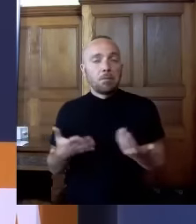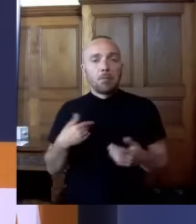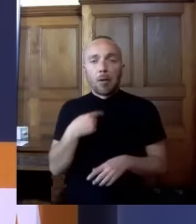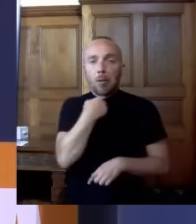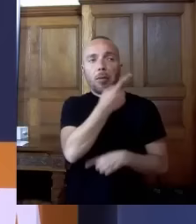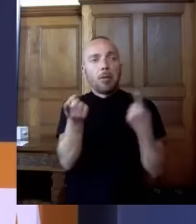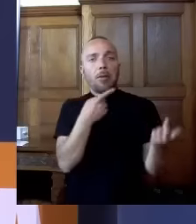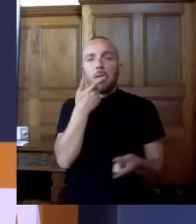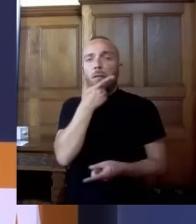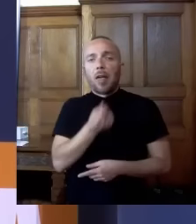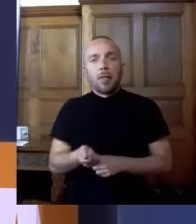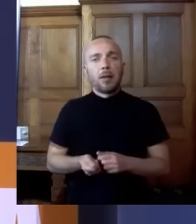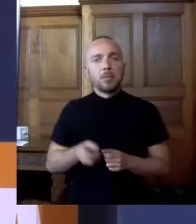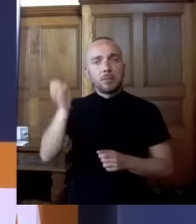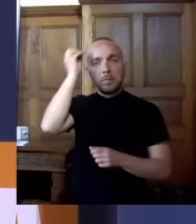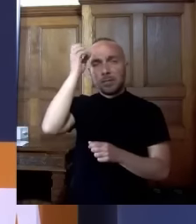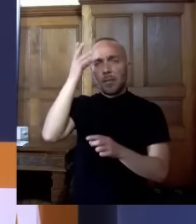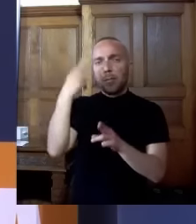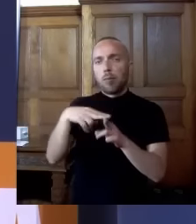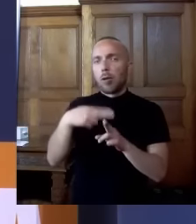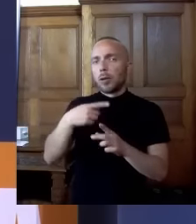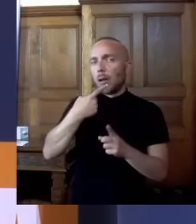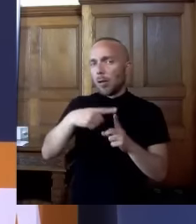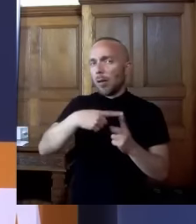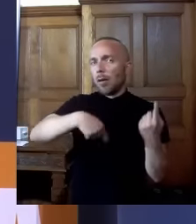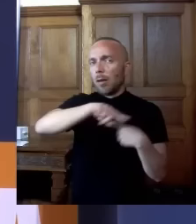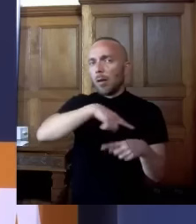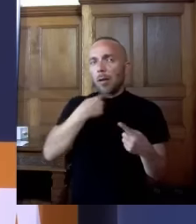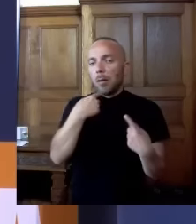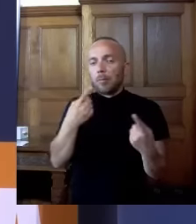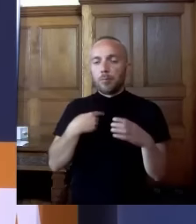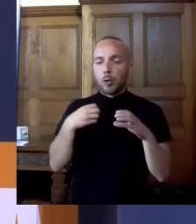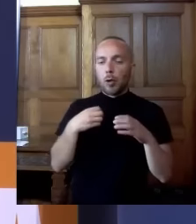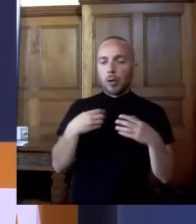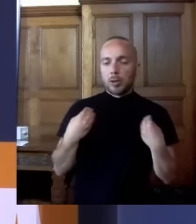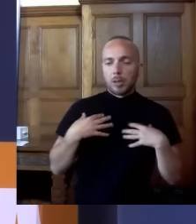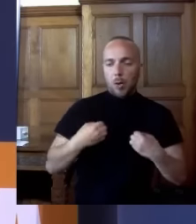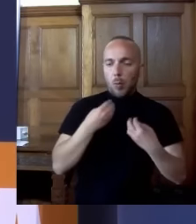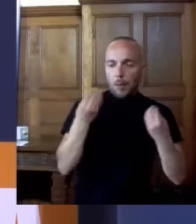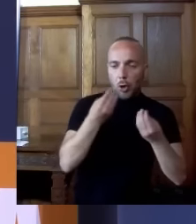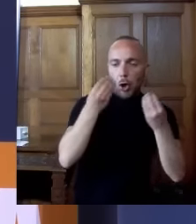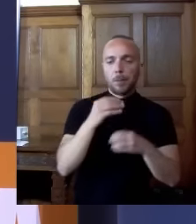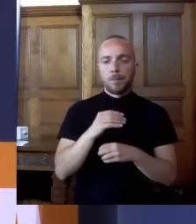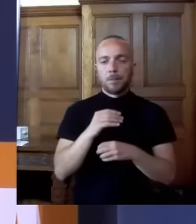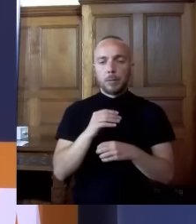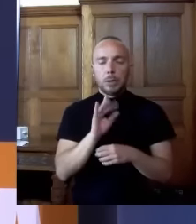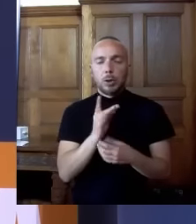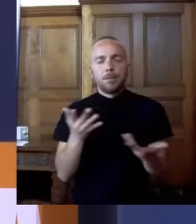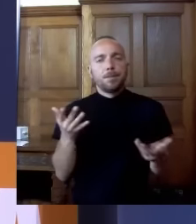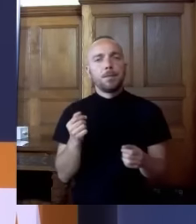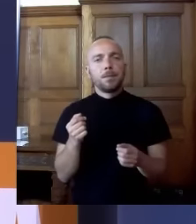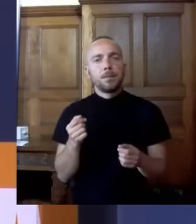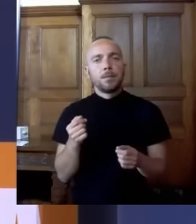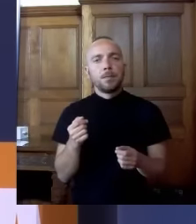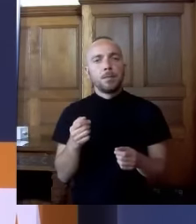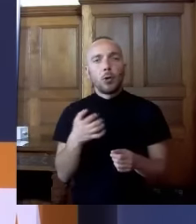da mi batean horel gauzak esa osasun hobeto dua nosk ezine